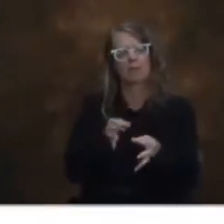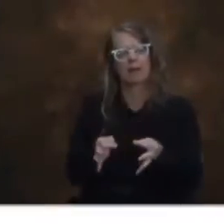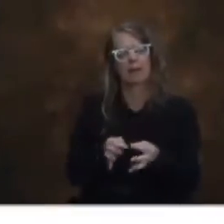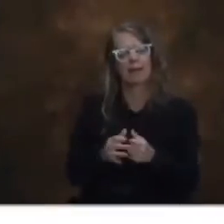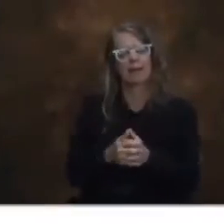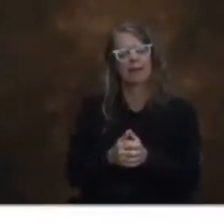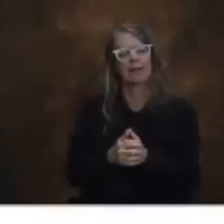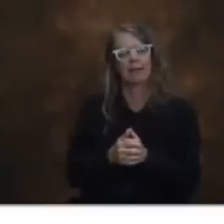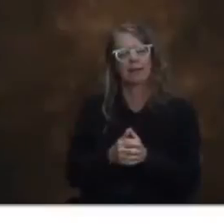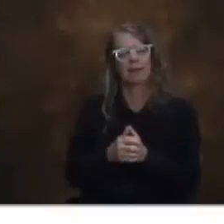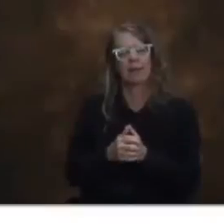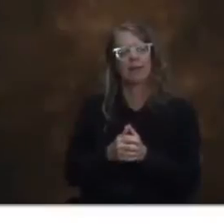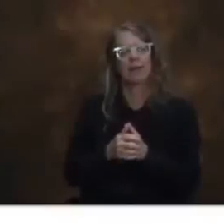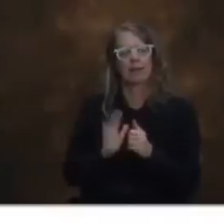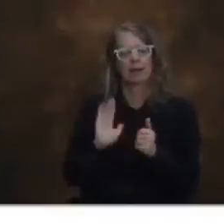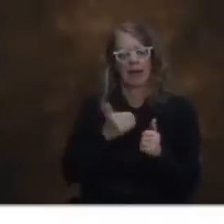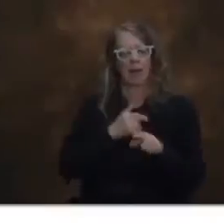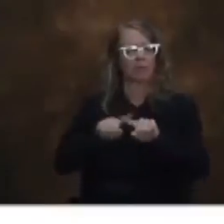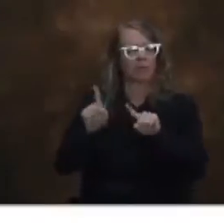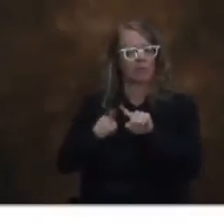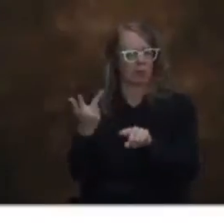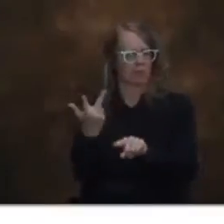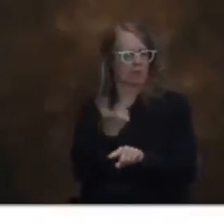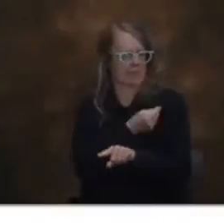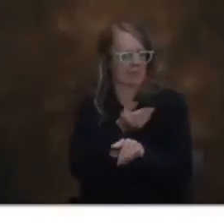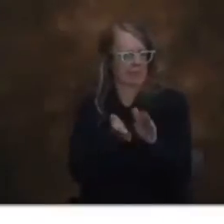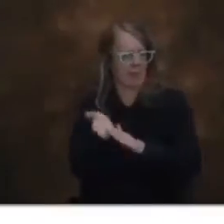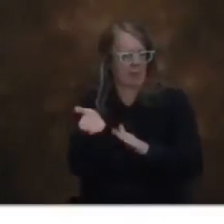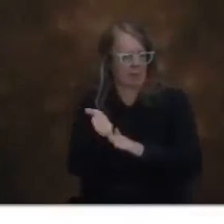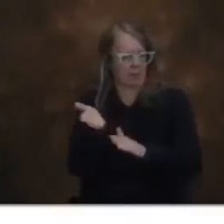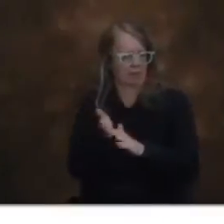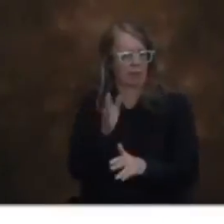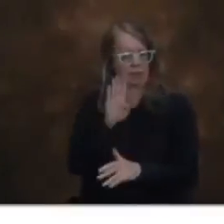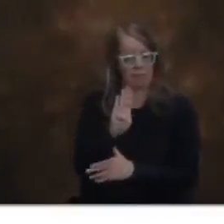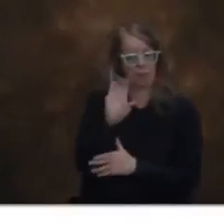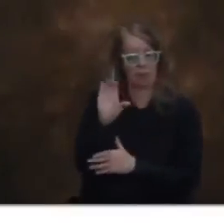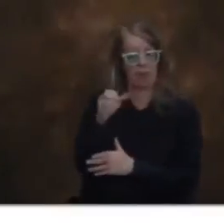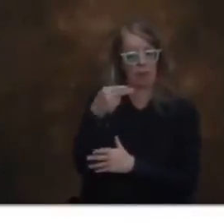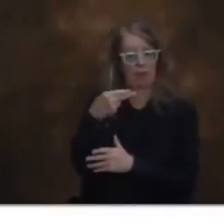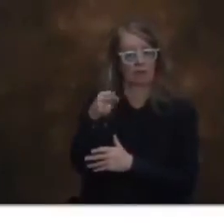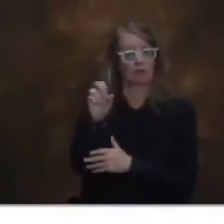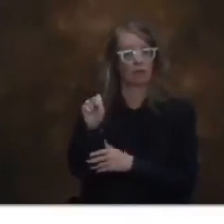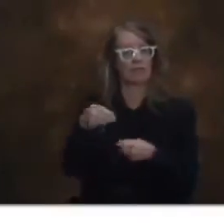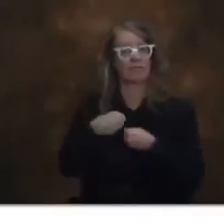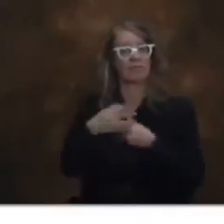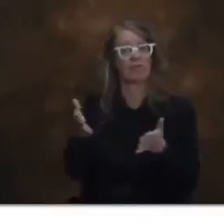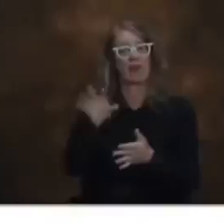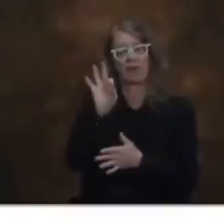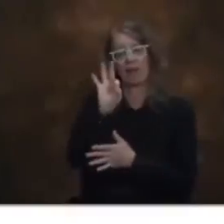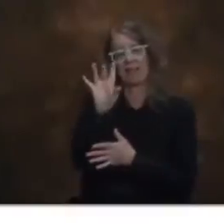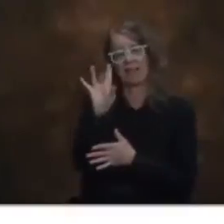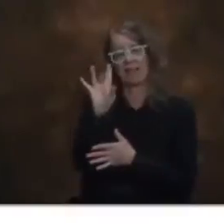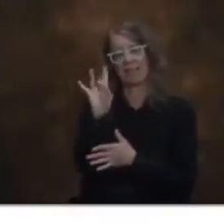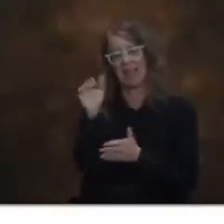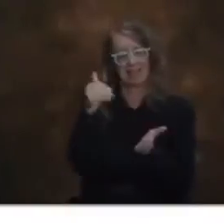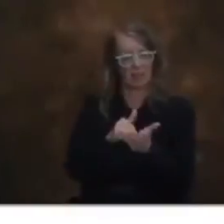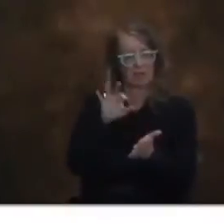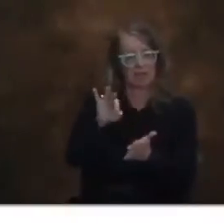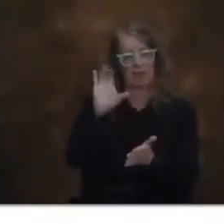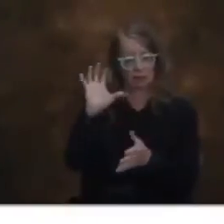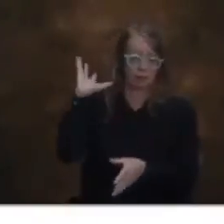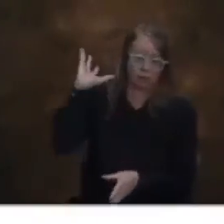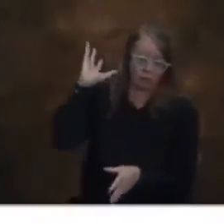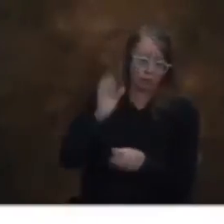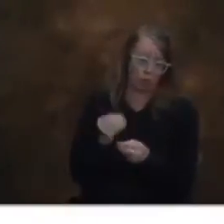hablar un poco más sobre las diferentes operaciones de vacuna que tenemos en el condado de pan del banco el departamento de salud